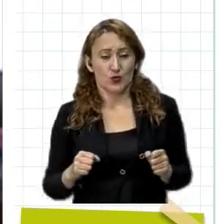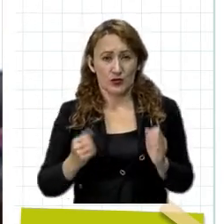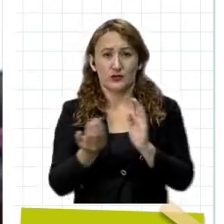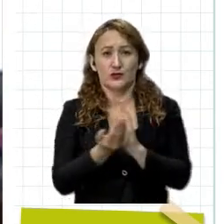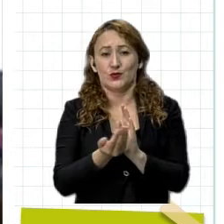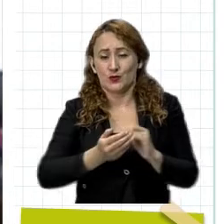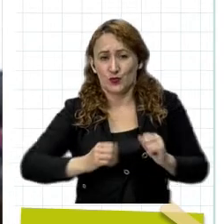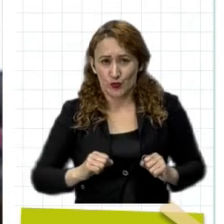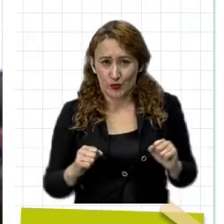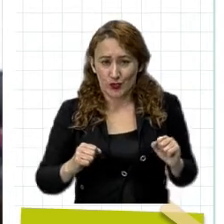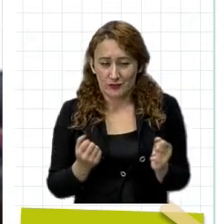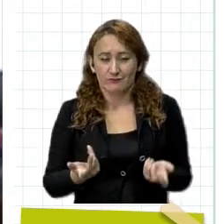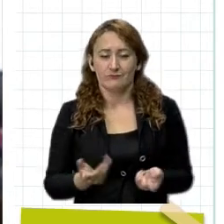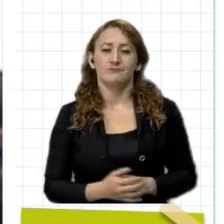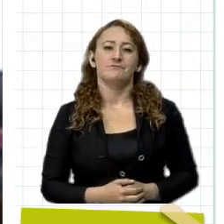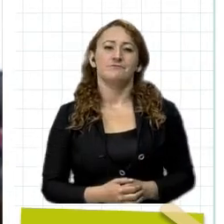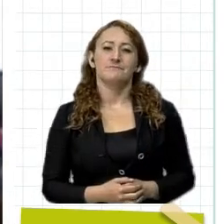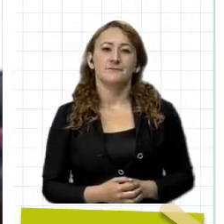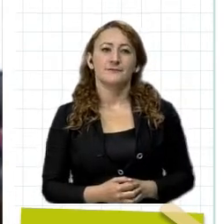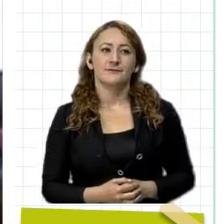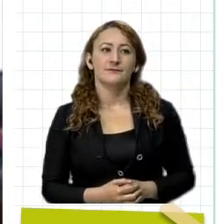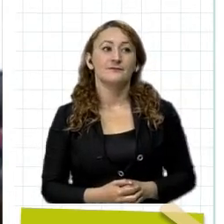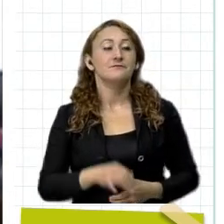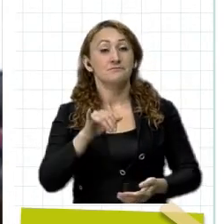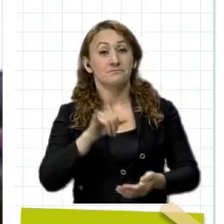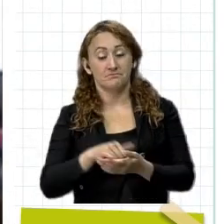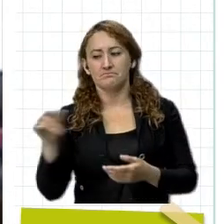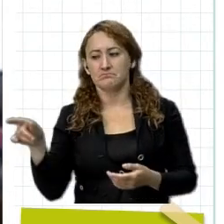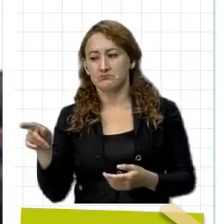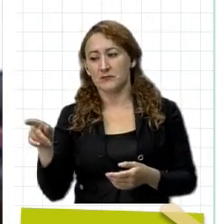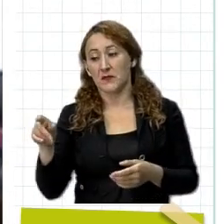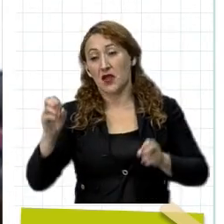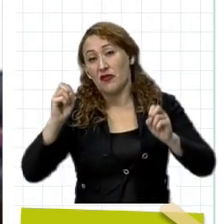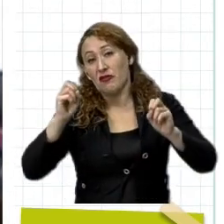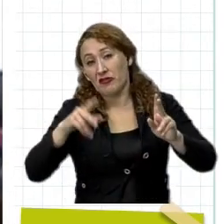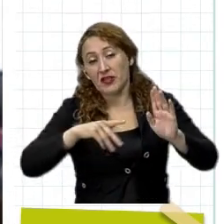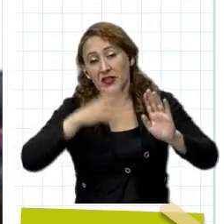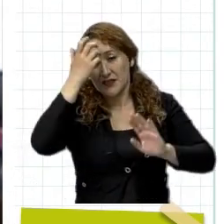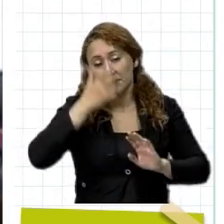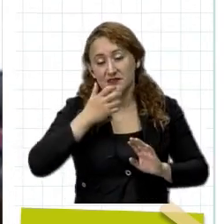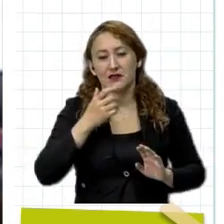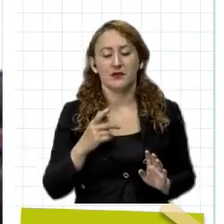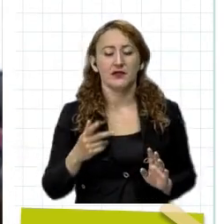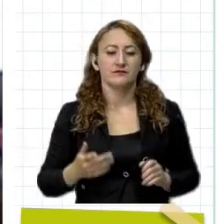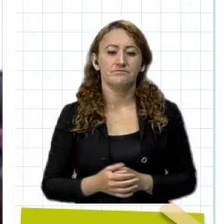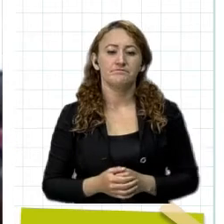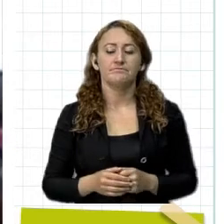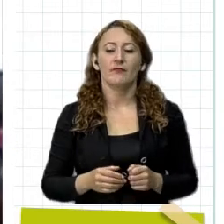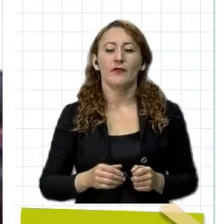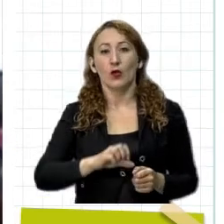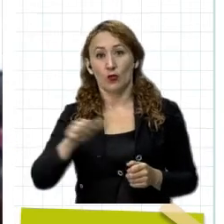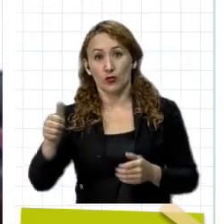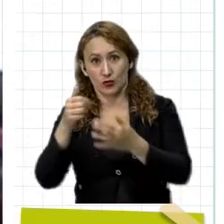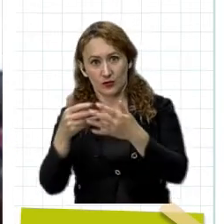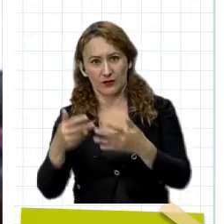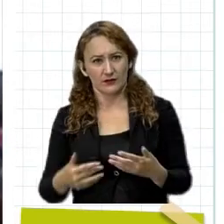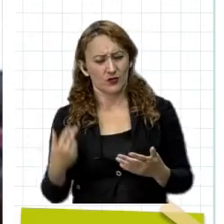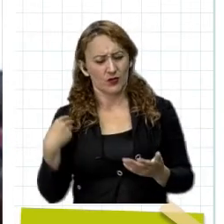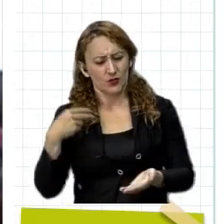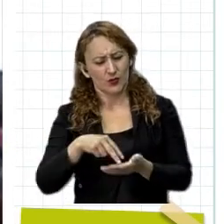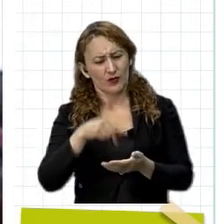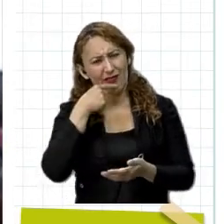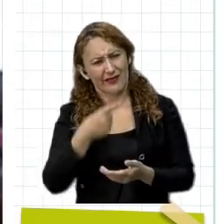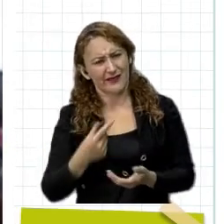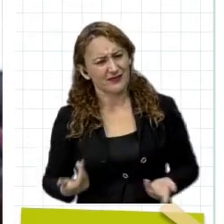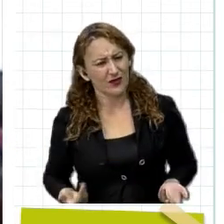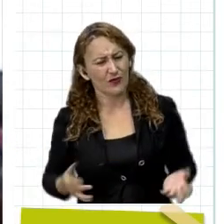Bogotá. Por esto presentó el examen según admisión regular. En otro apartado de su texto, la autora se pregunta sobre el